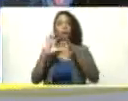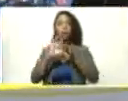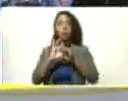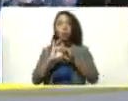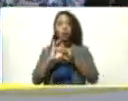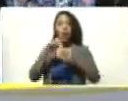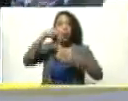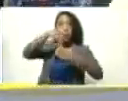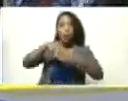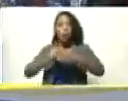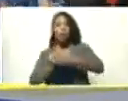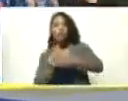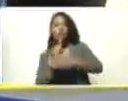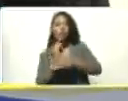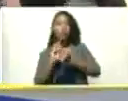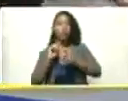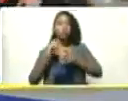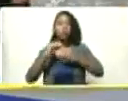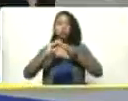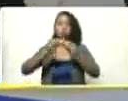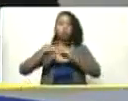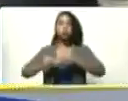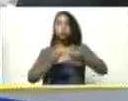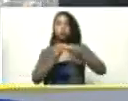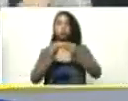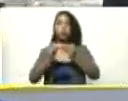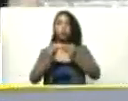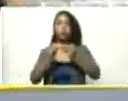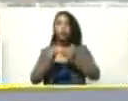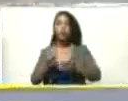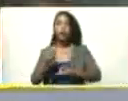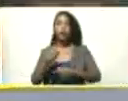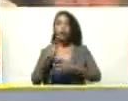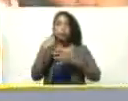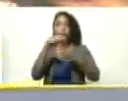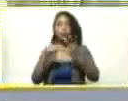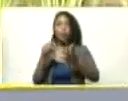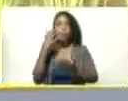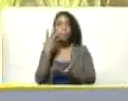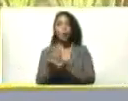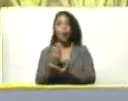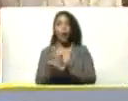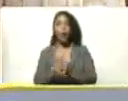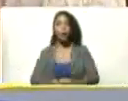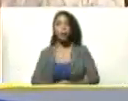cultivo y procesamiento de la curagua en Aguasay, Monagas.